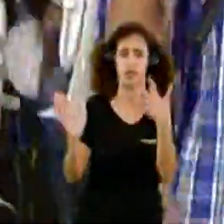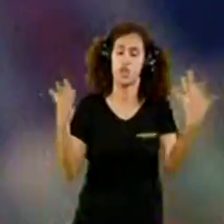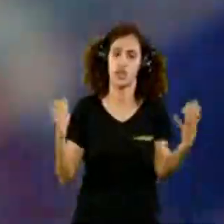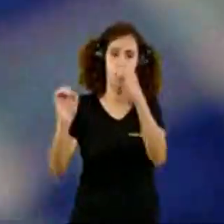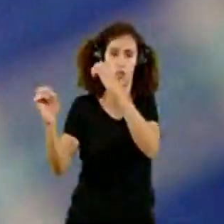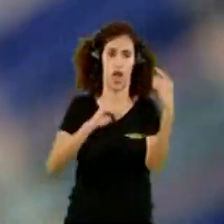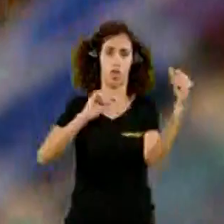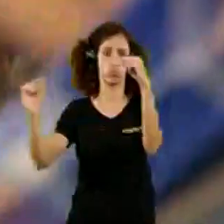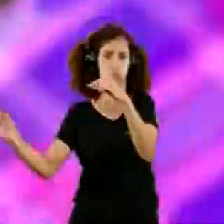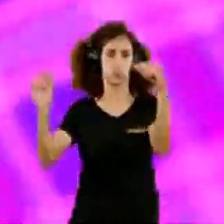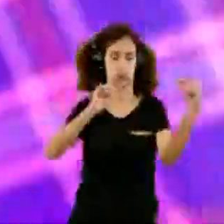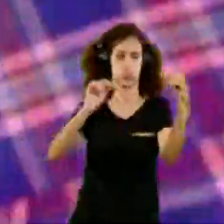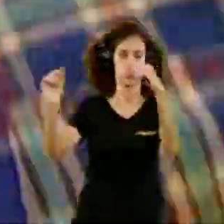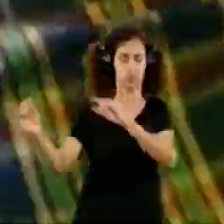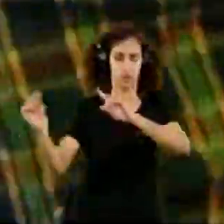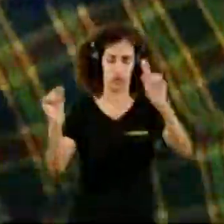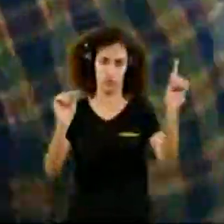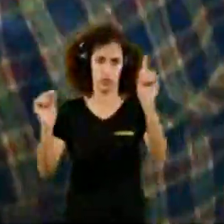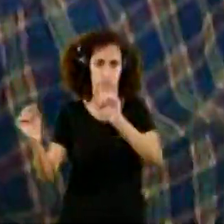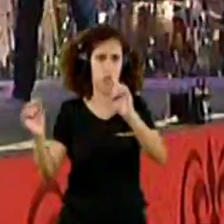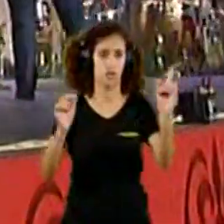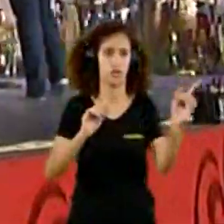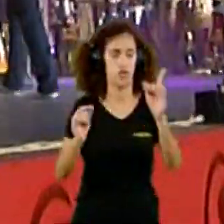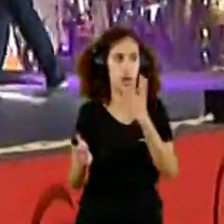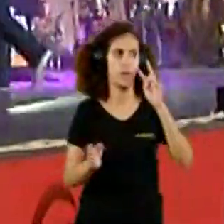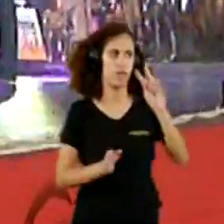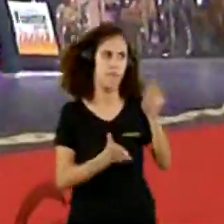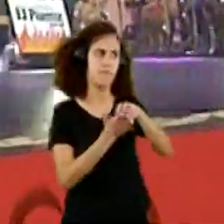enfrentamiento y hacerle dudar de otros